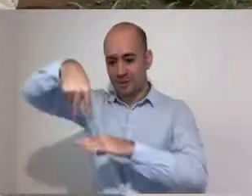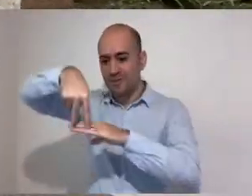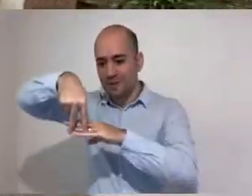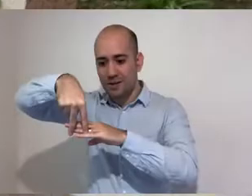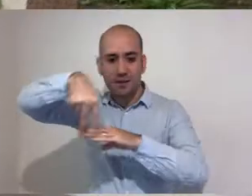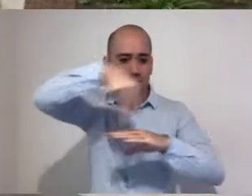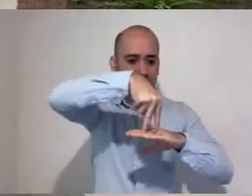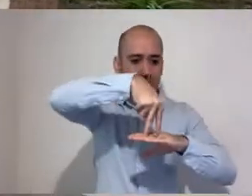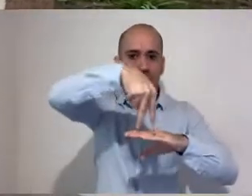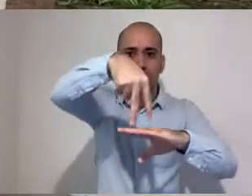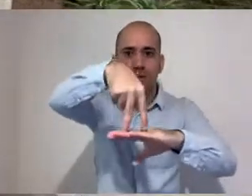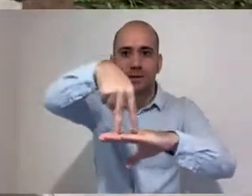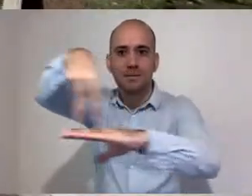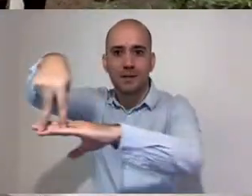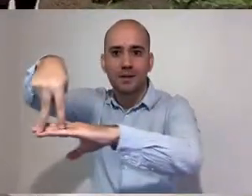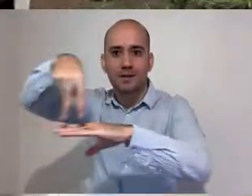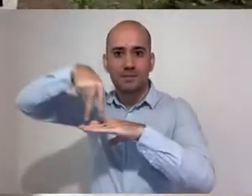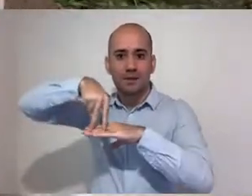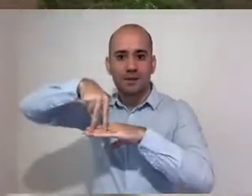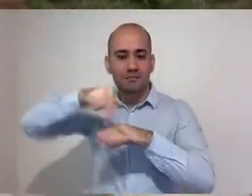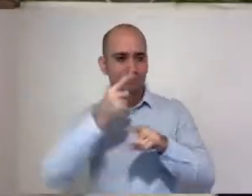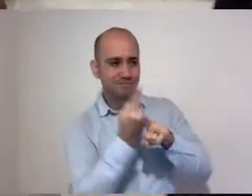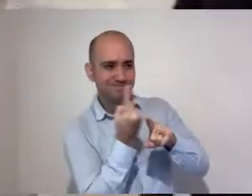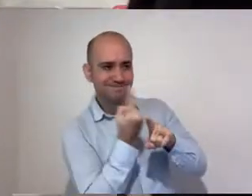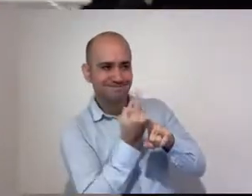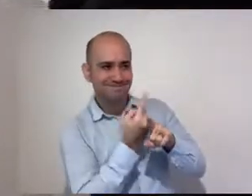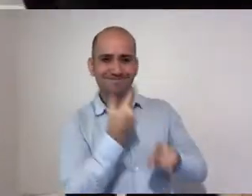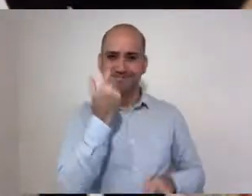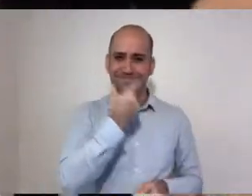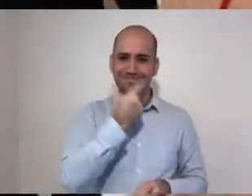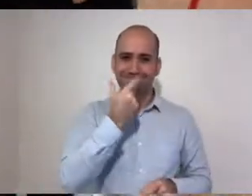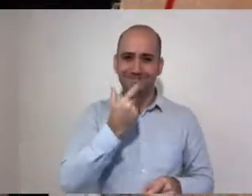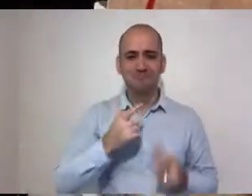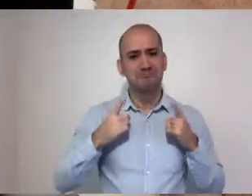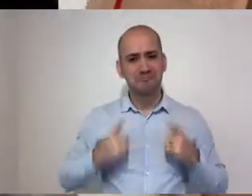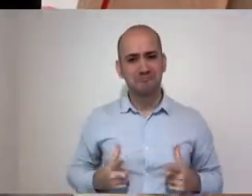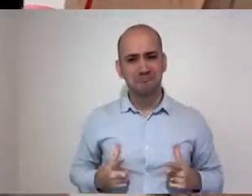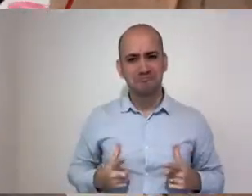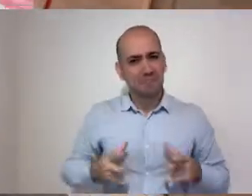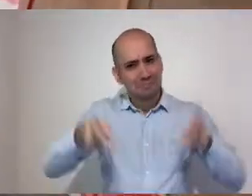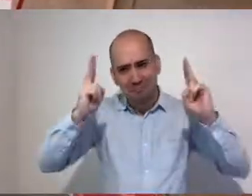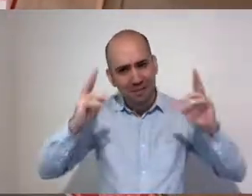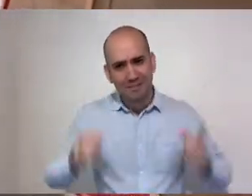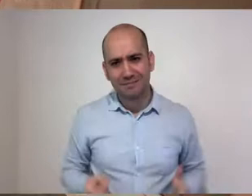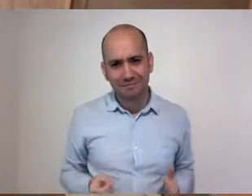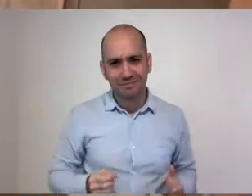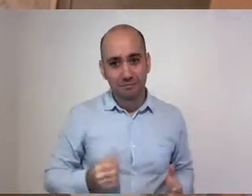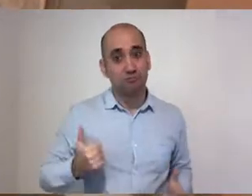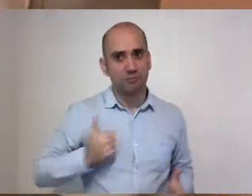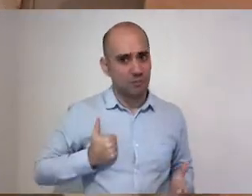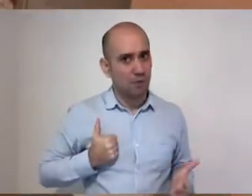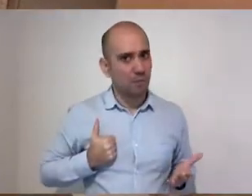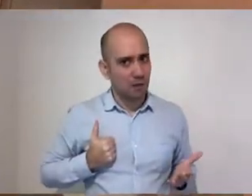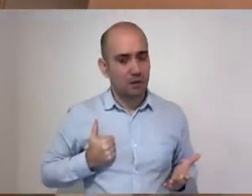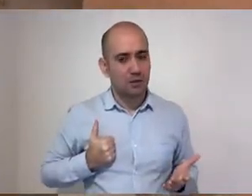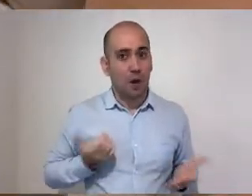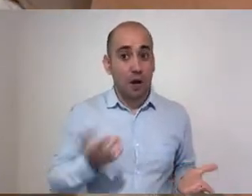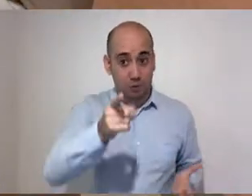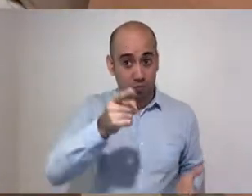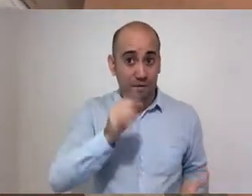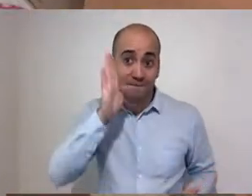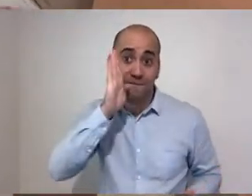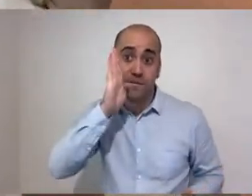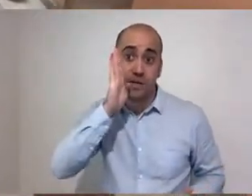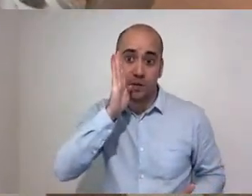distanciamiento exigido para evitar un contagio, para conversar, distraerse o simplemente descansar. Si